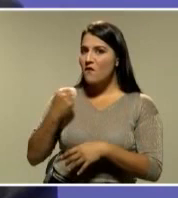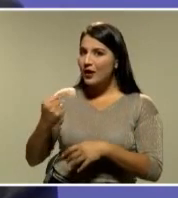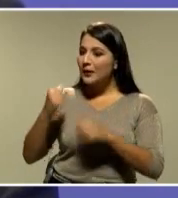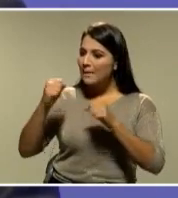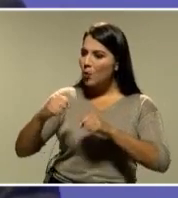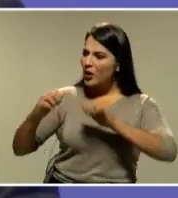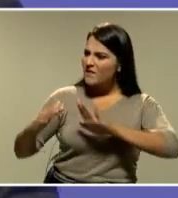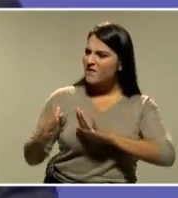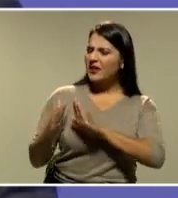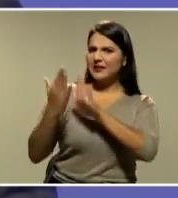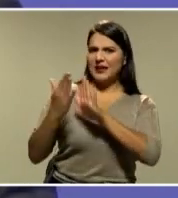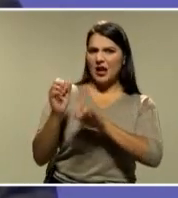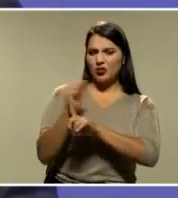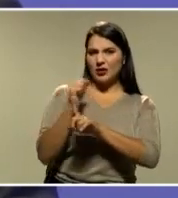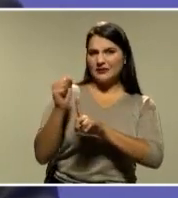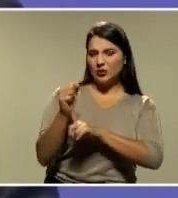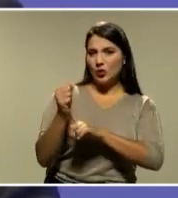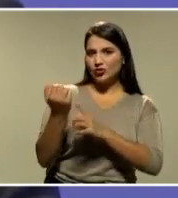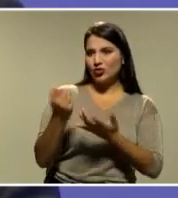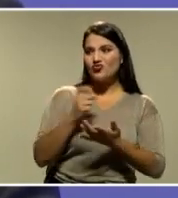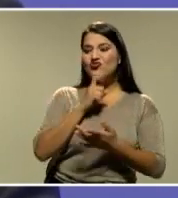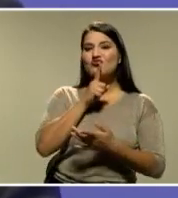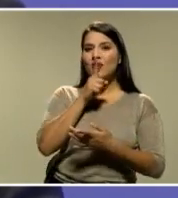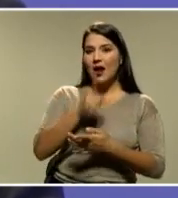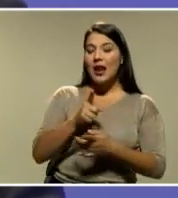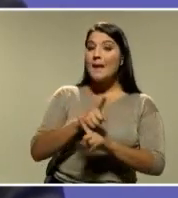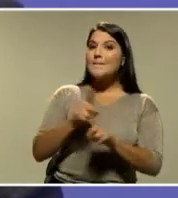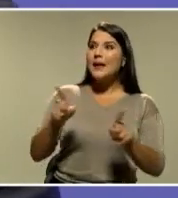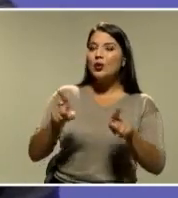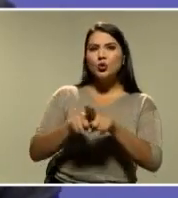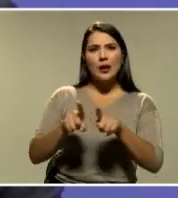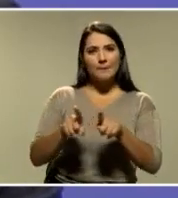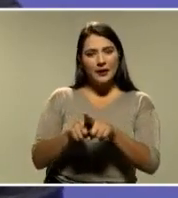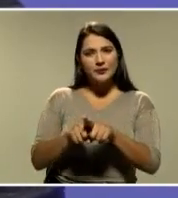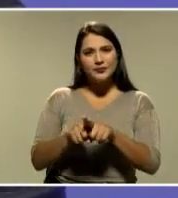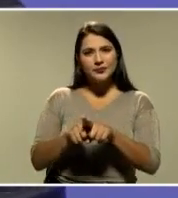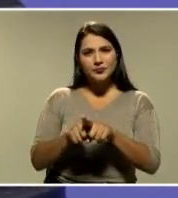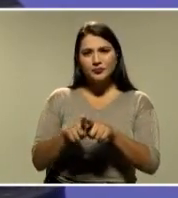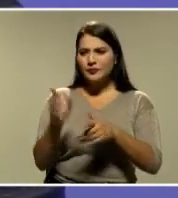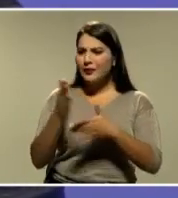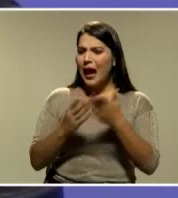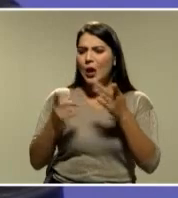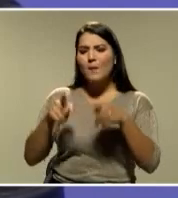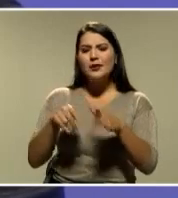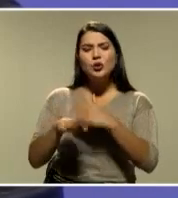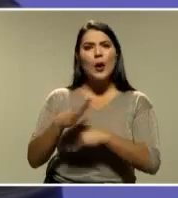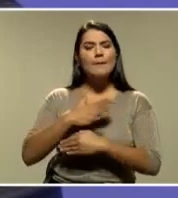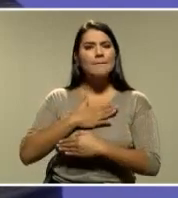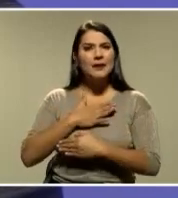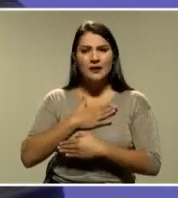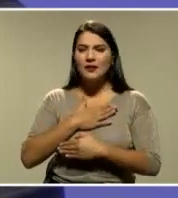una realidad, pero también hay algo que surgió en mí, que fue como